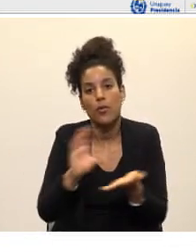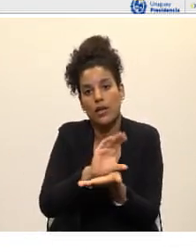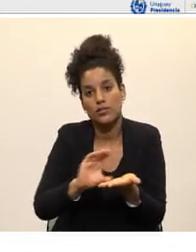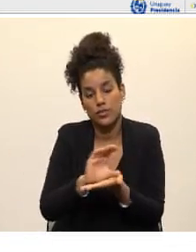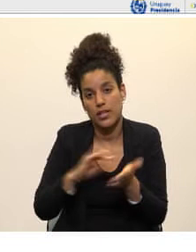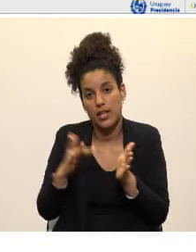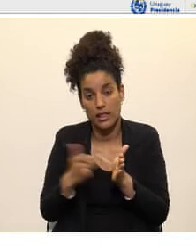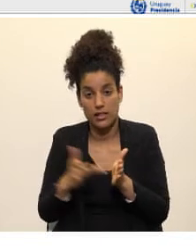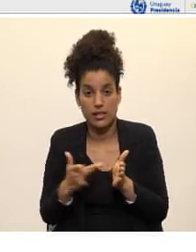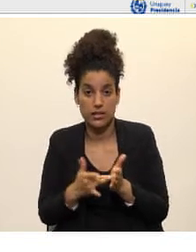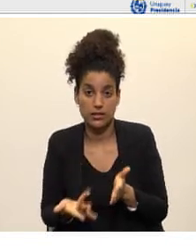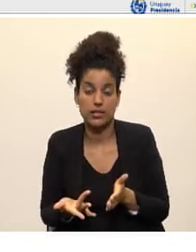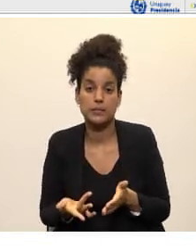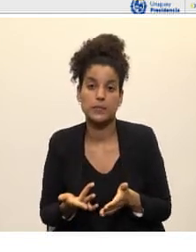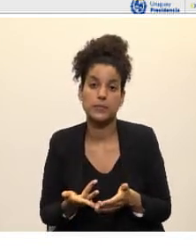y